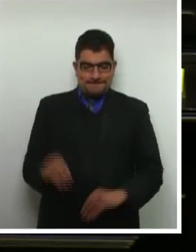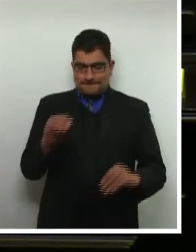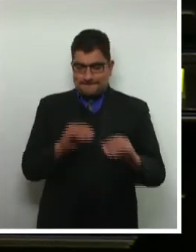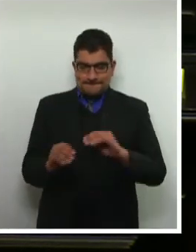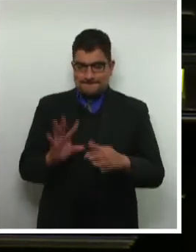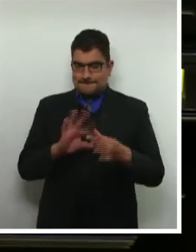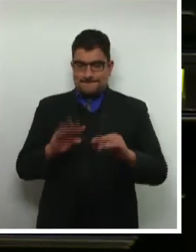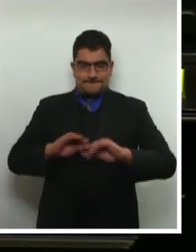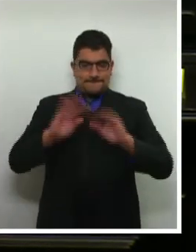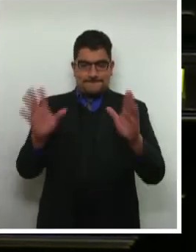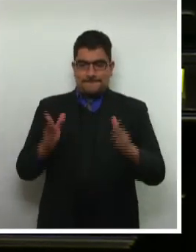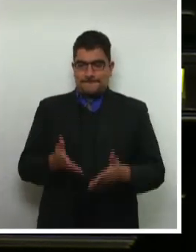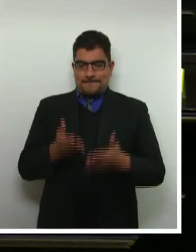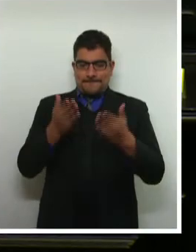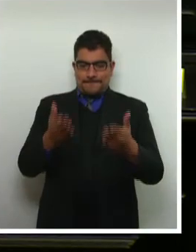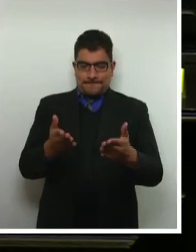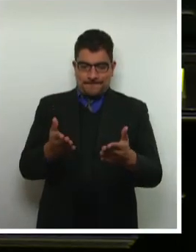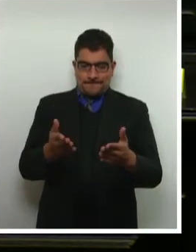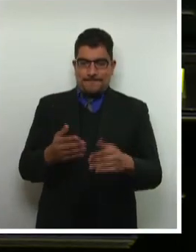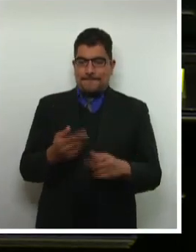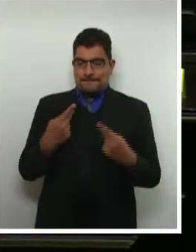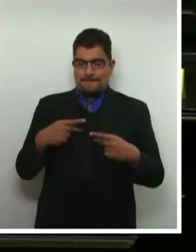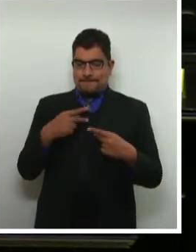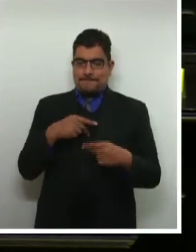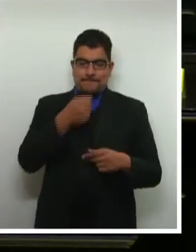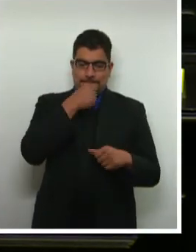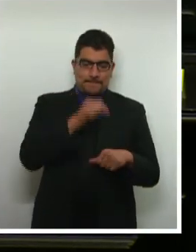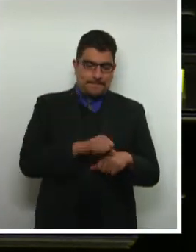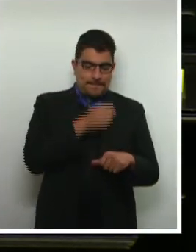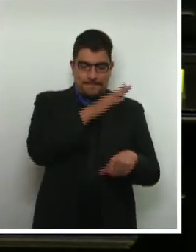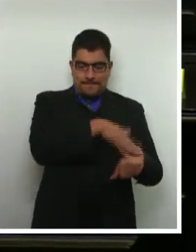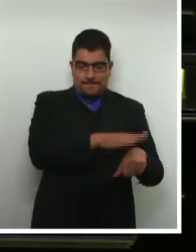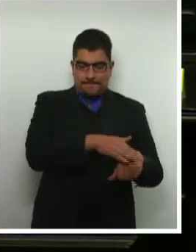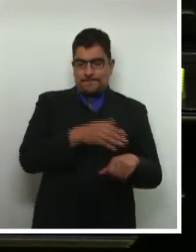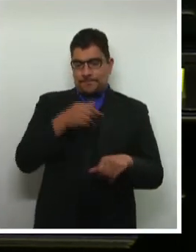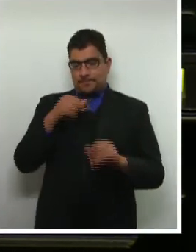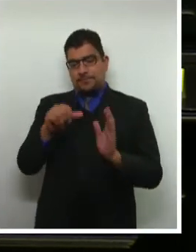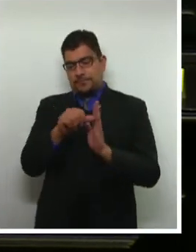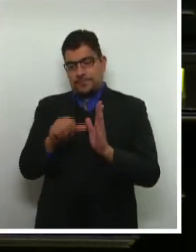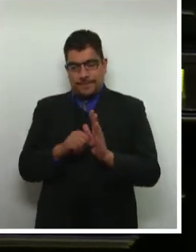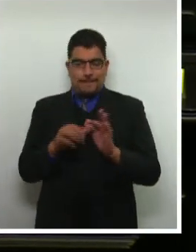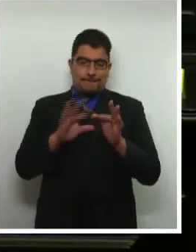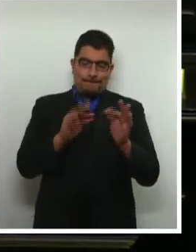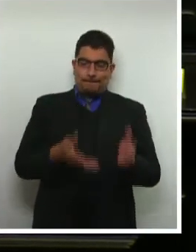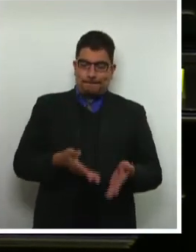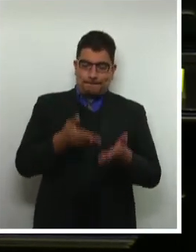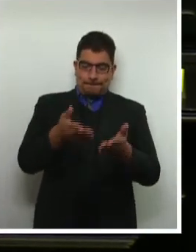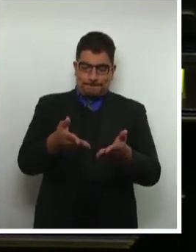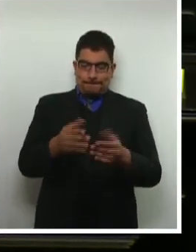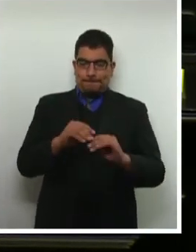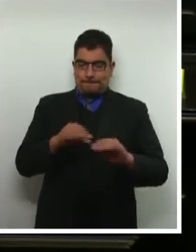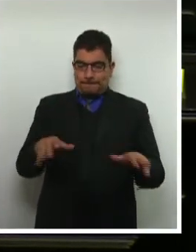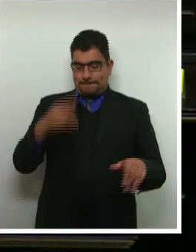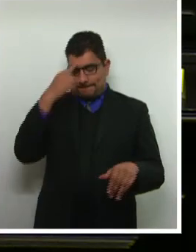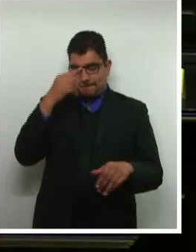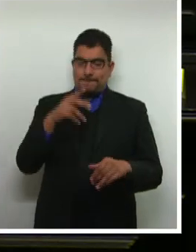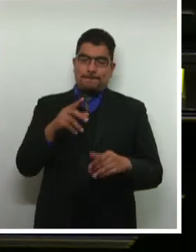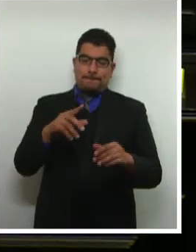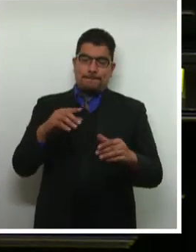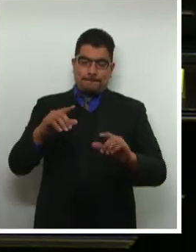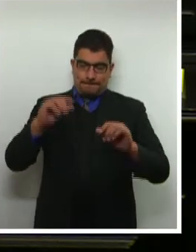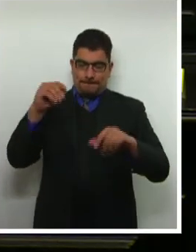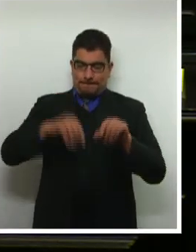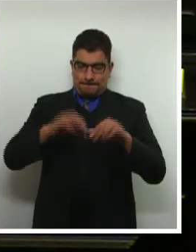estas aclaraciones, le solicito a la Secretaría haga los anuncios correspondientes para recoger